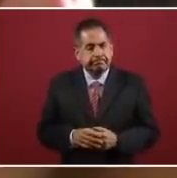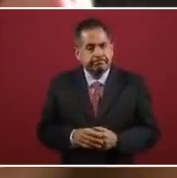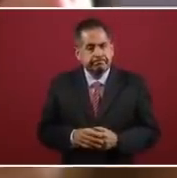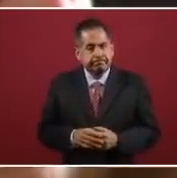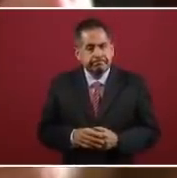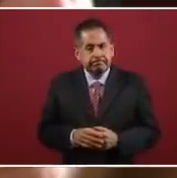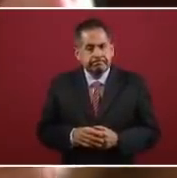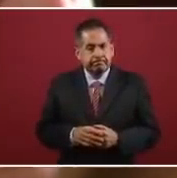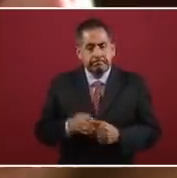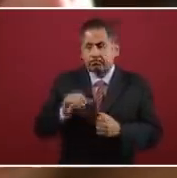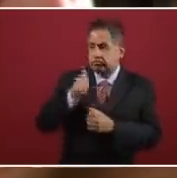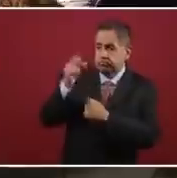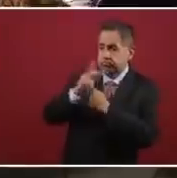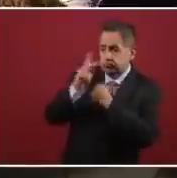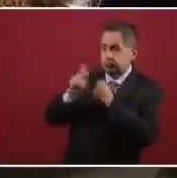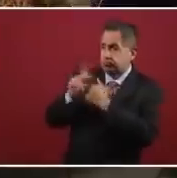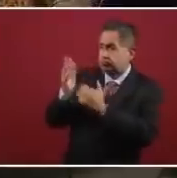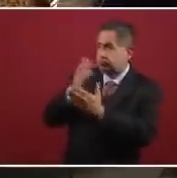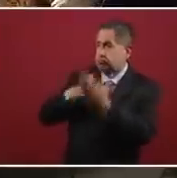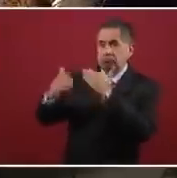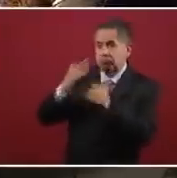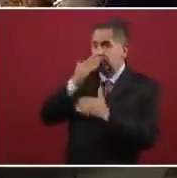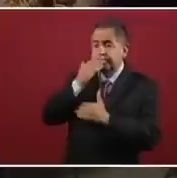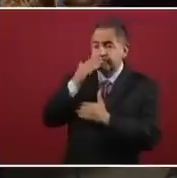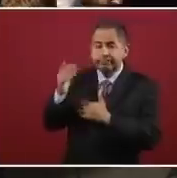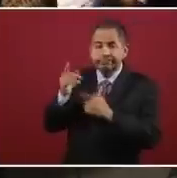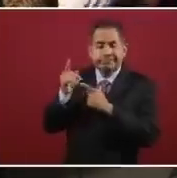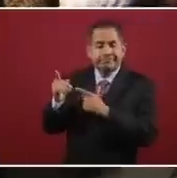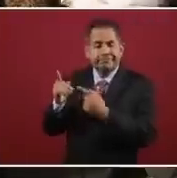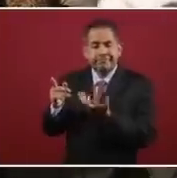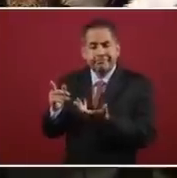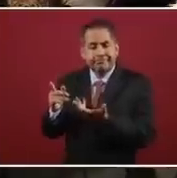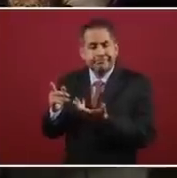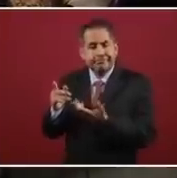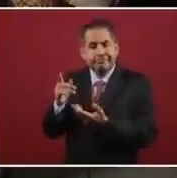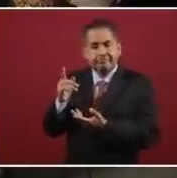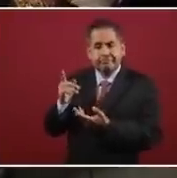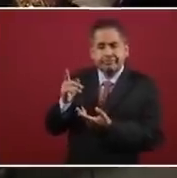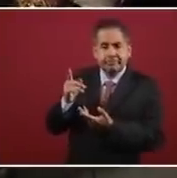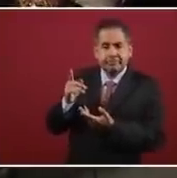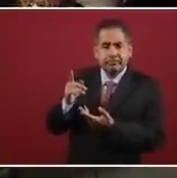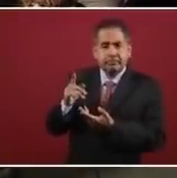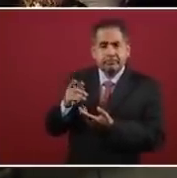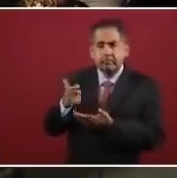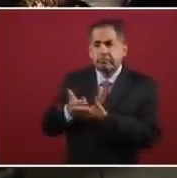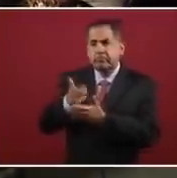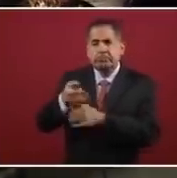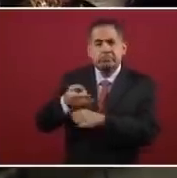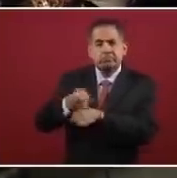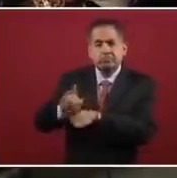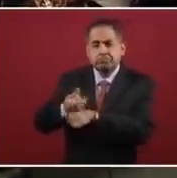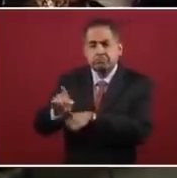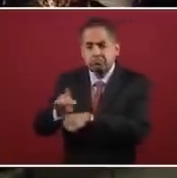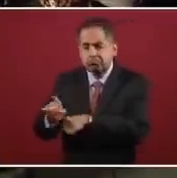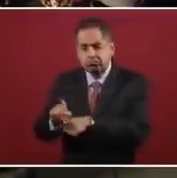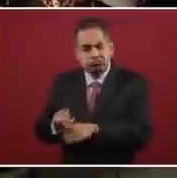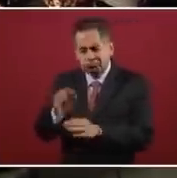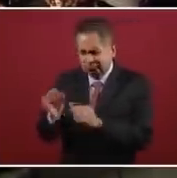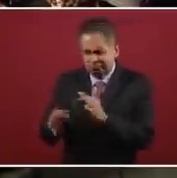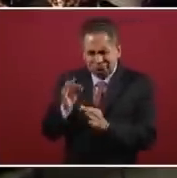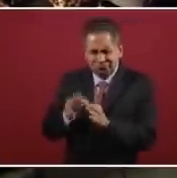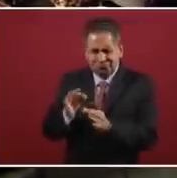En Bangladesh tuvo mucho éxito porque no hay morosidad, es de los bancos que tiene